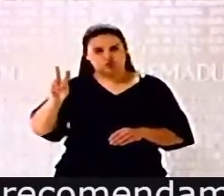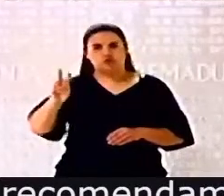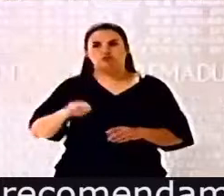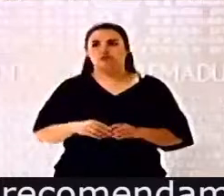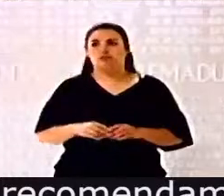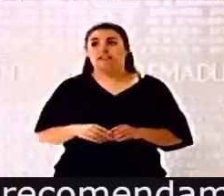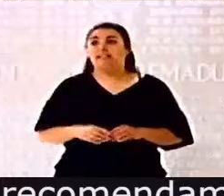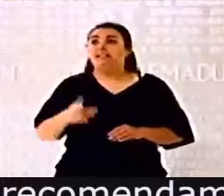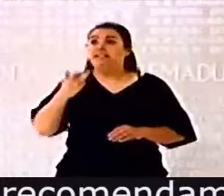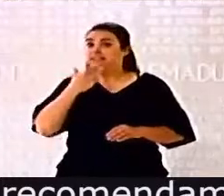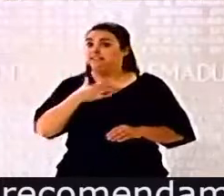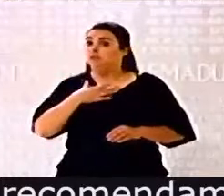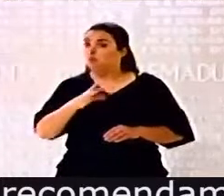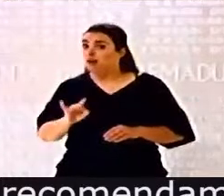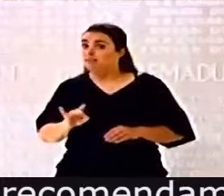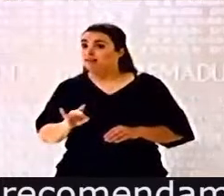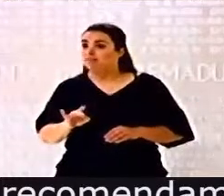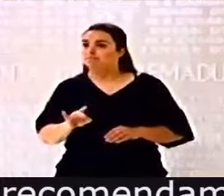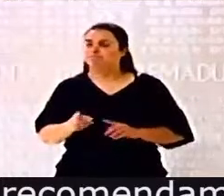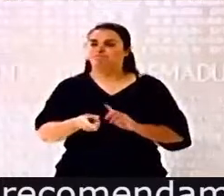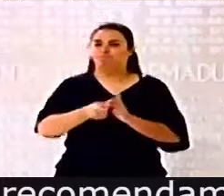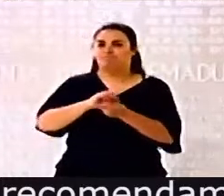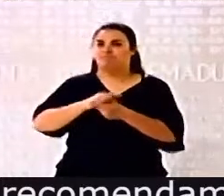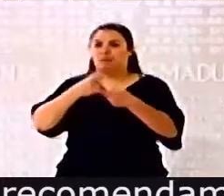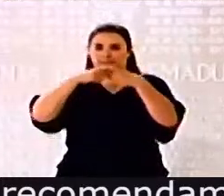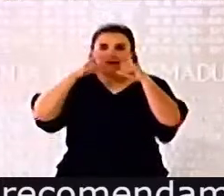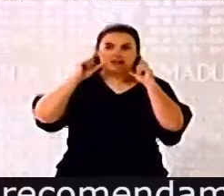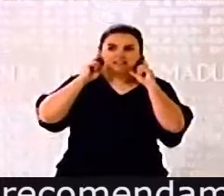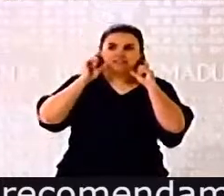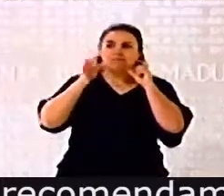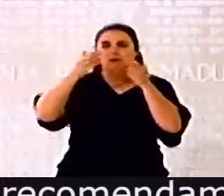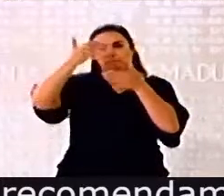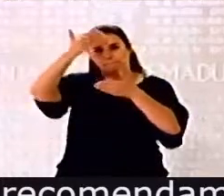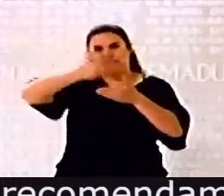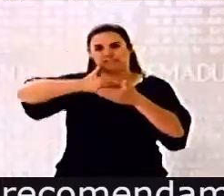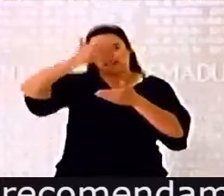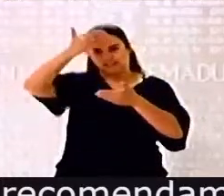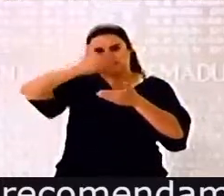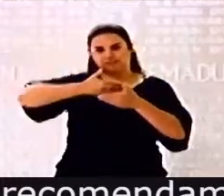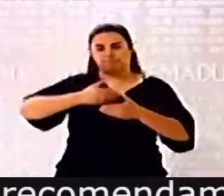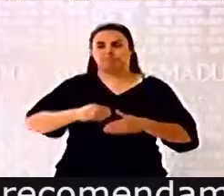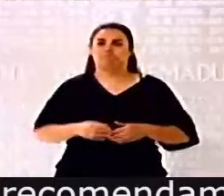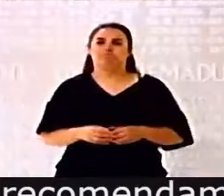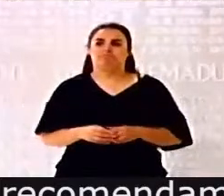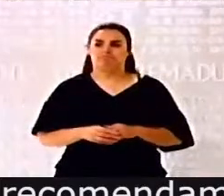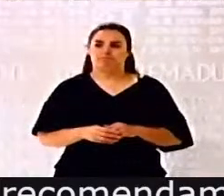Y si pueden, que combinen la mascarilla con una pantalla facial.